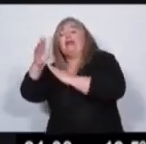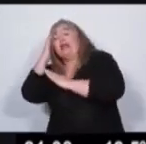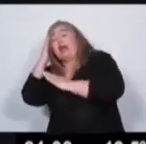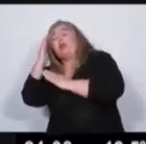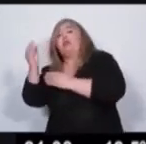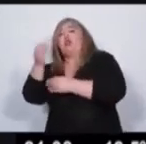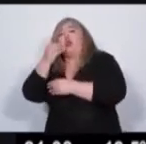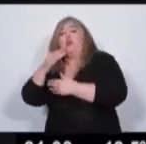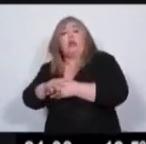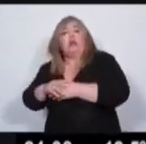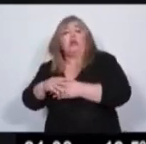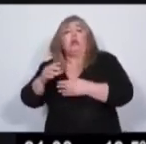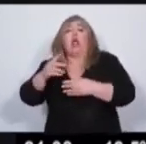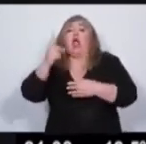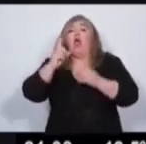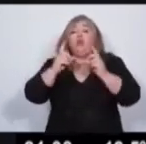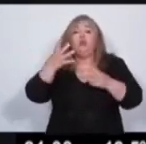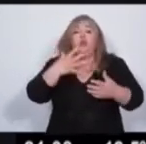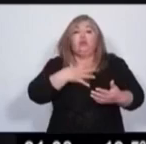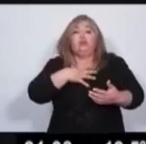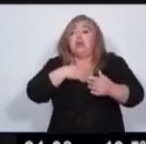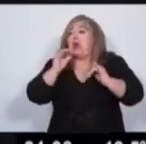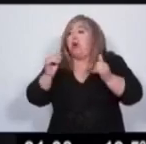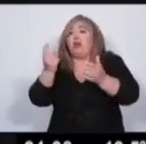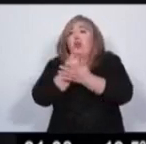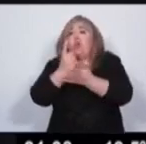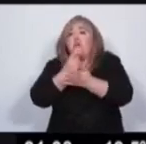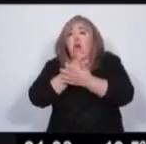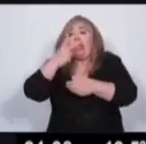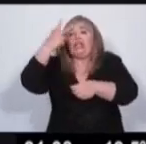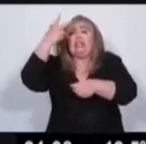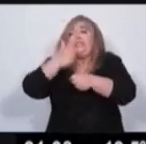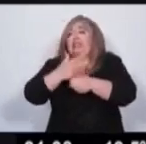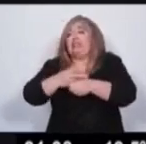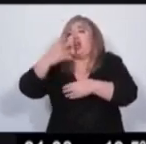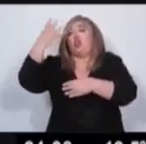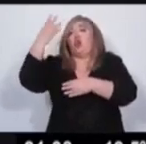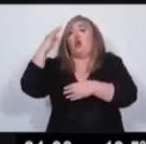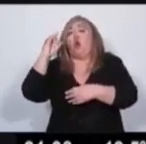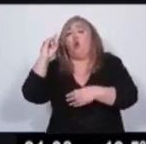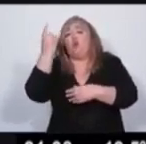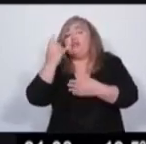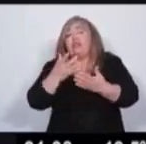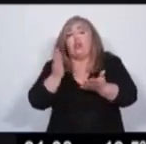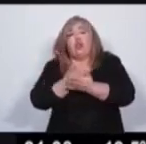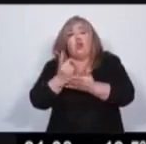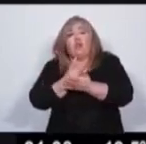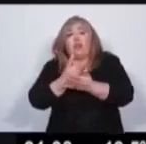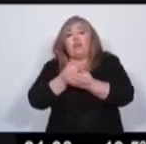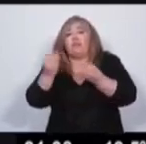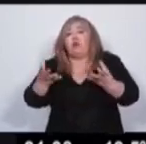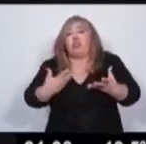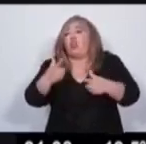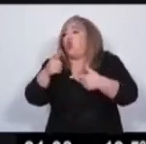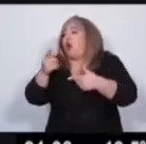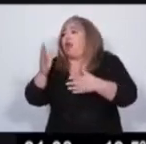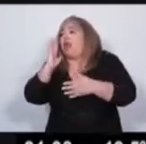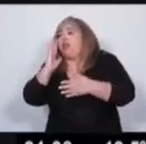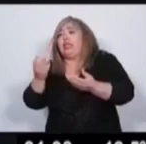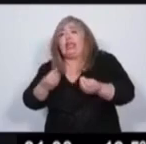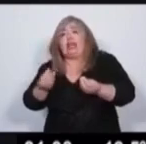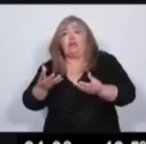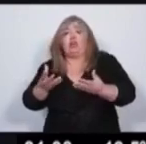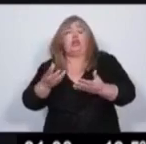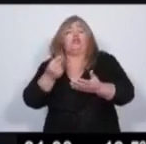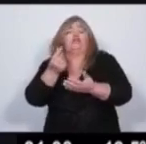estudiar Porque no consiguen donde vivir Miren la verdad hay que hacerse responsable de una vez por todas y hay que ponerse a